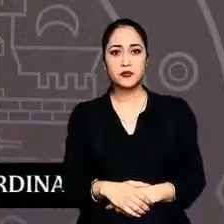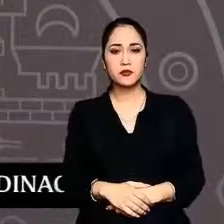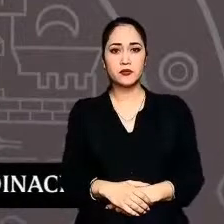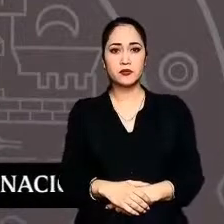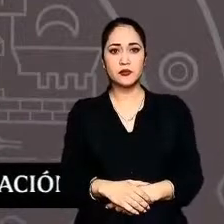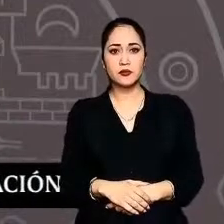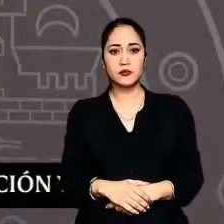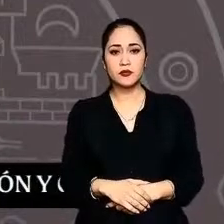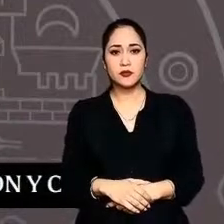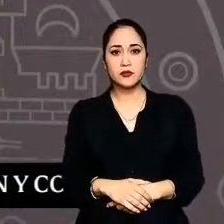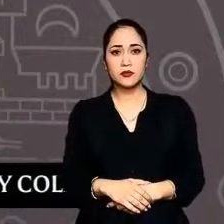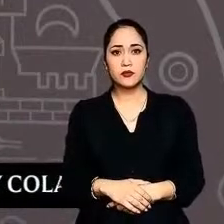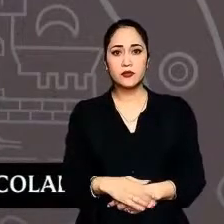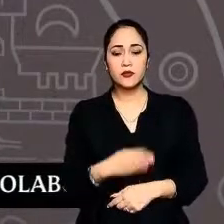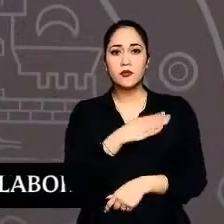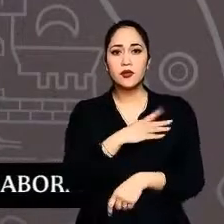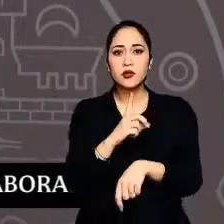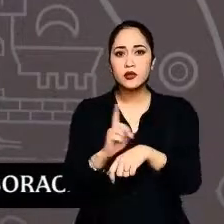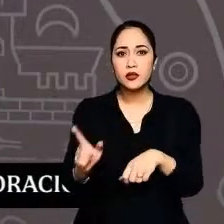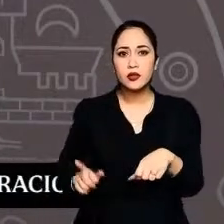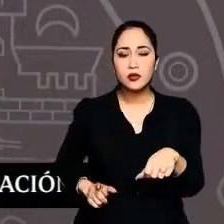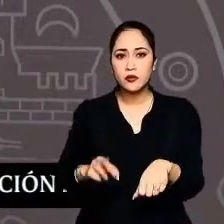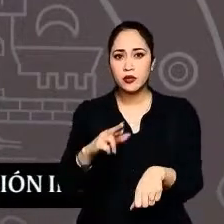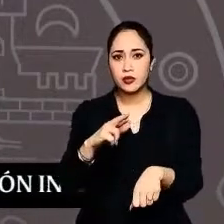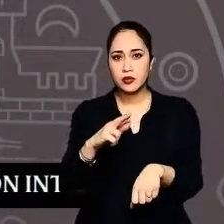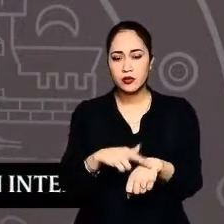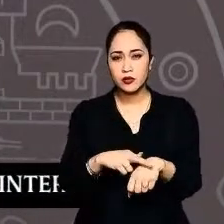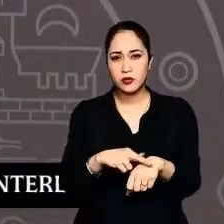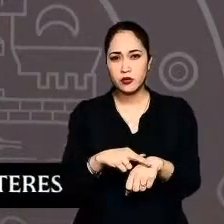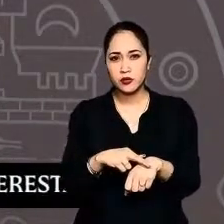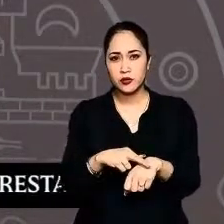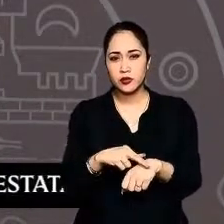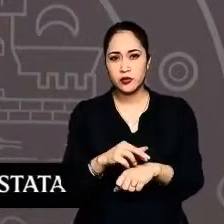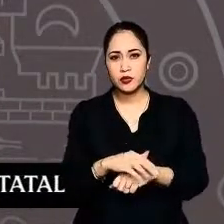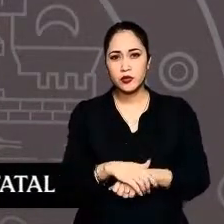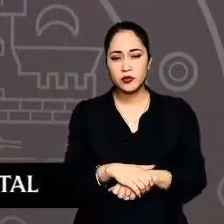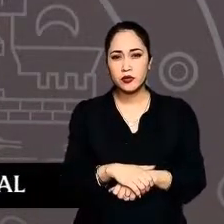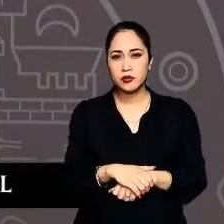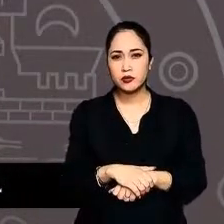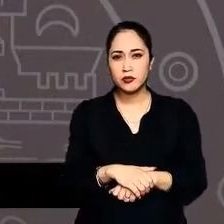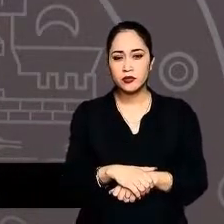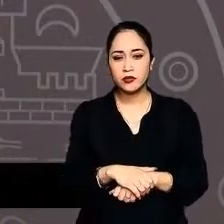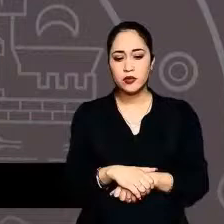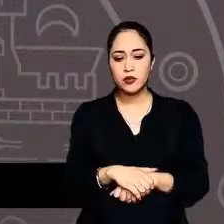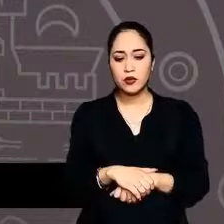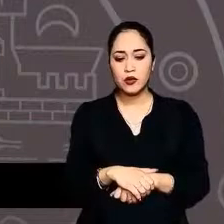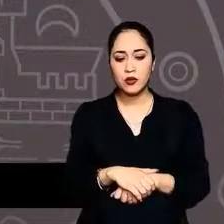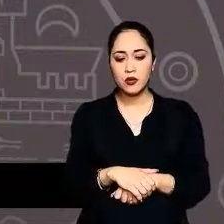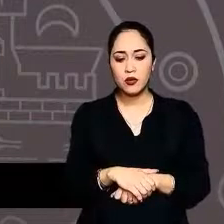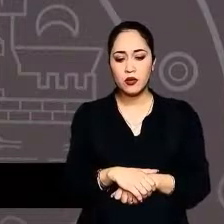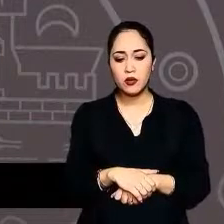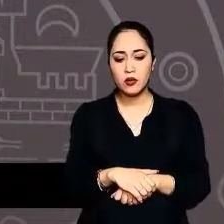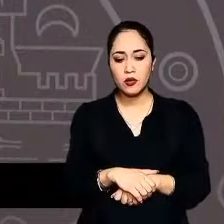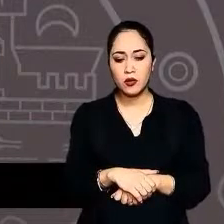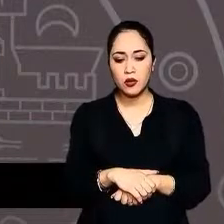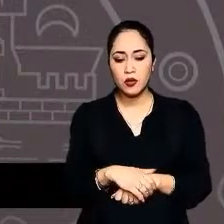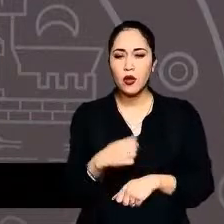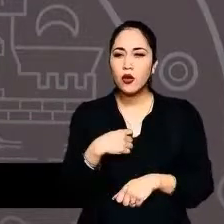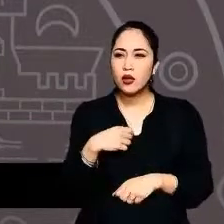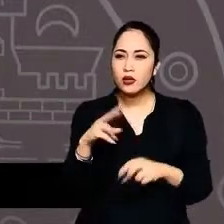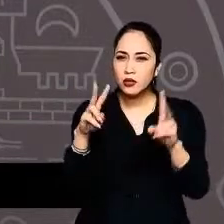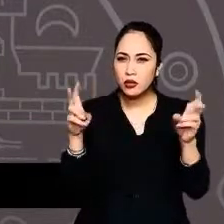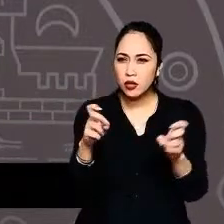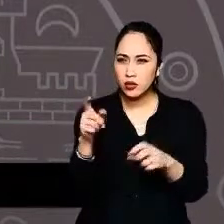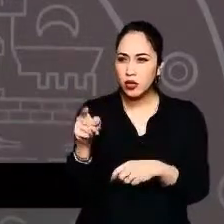Buenos días, gobernador. Rafael González, de Reflectores.mx. Buenos días. Me llama la atención, ¿no?, preguntar el tema este del